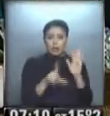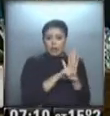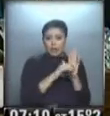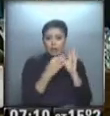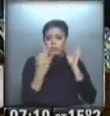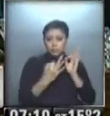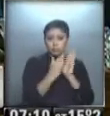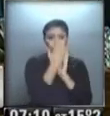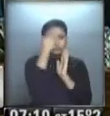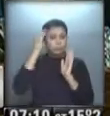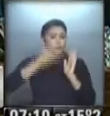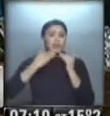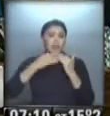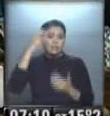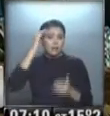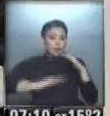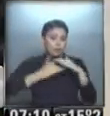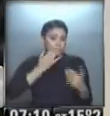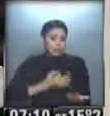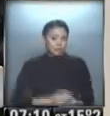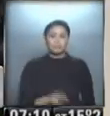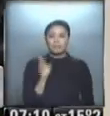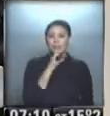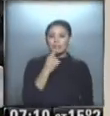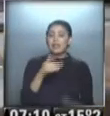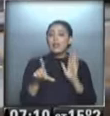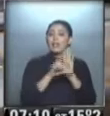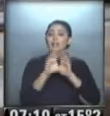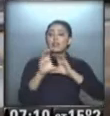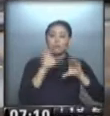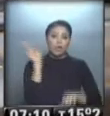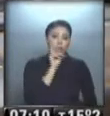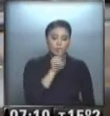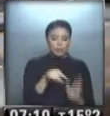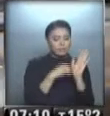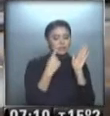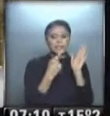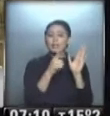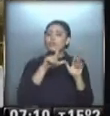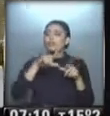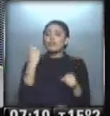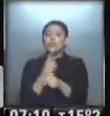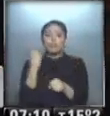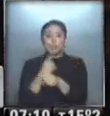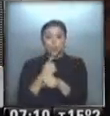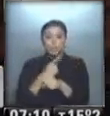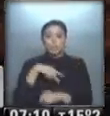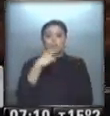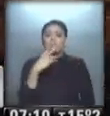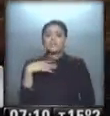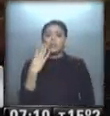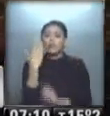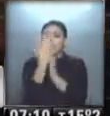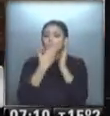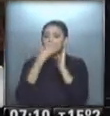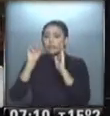el fallo de la Corte. La Ley de Servicios de Comunicación Audiovisual establece que nadie puede tener más de 24 licencias de